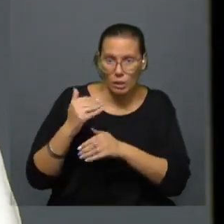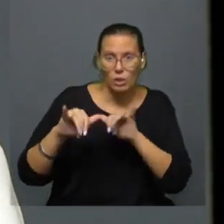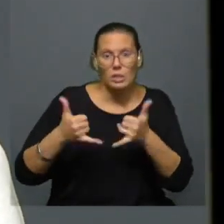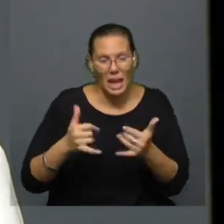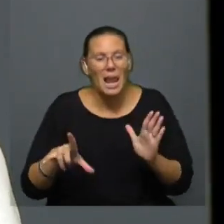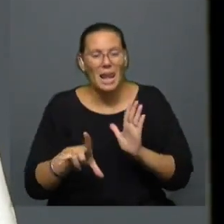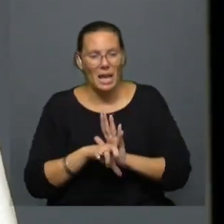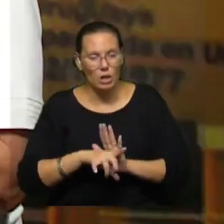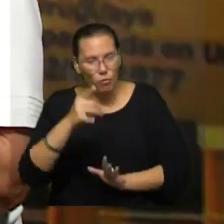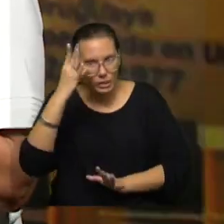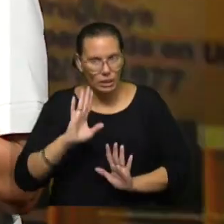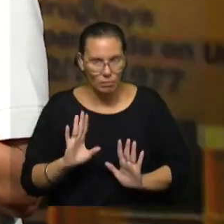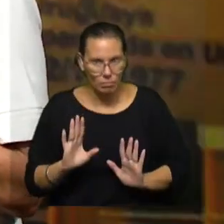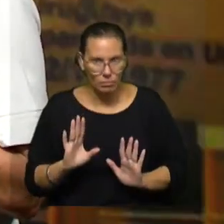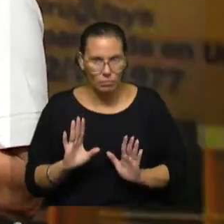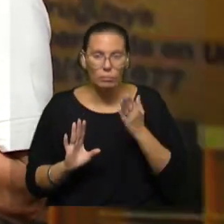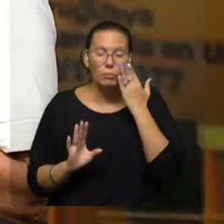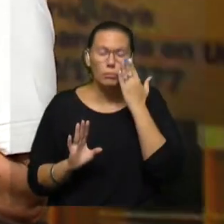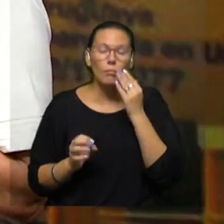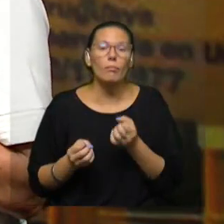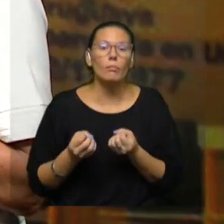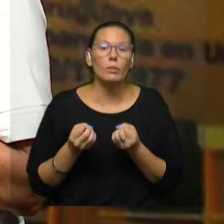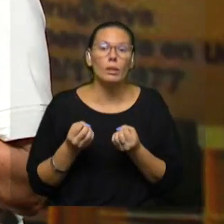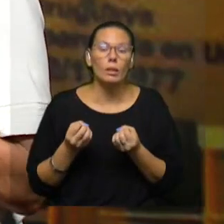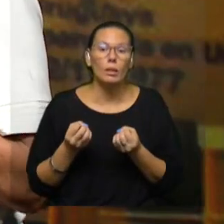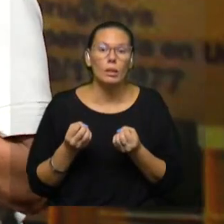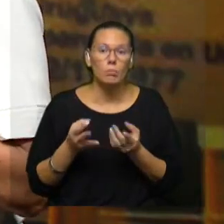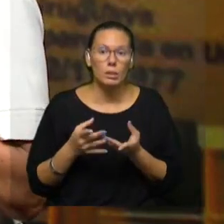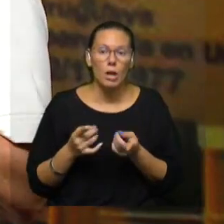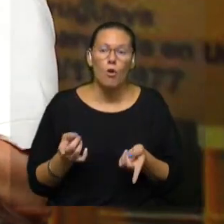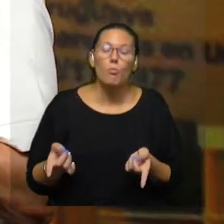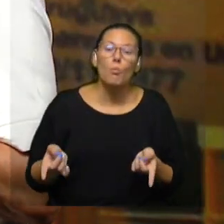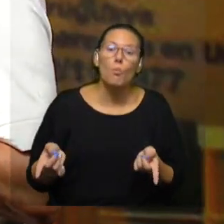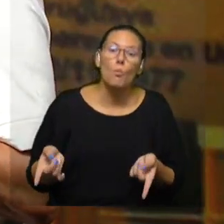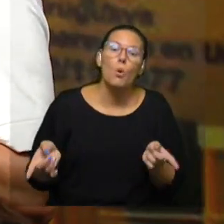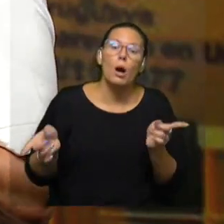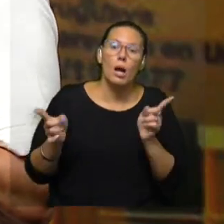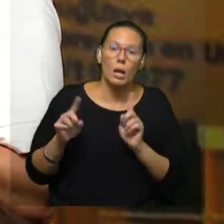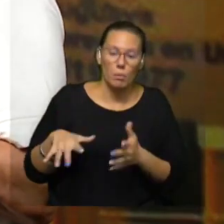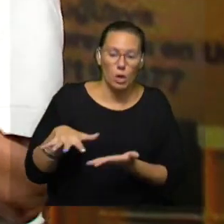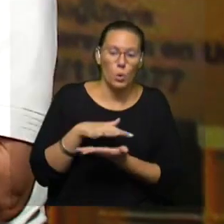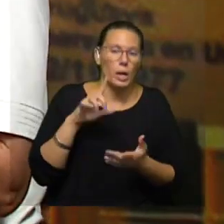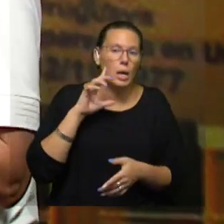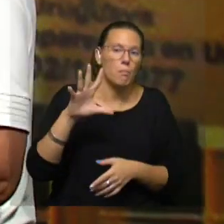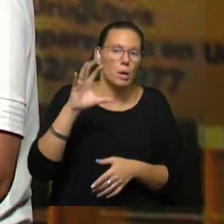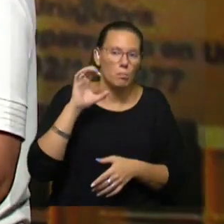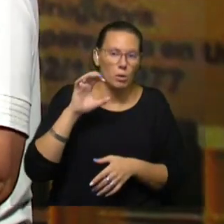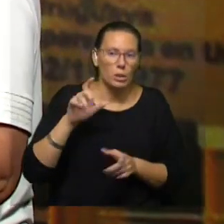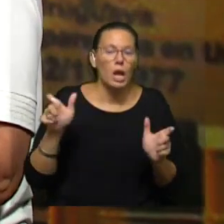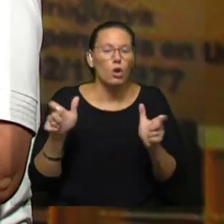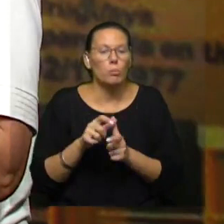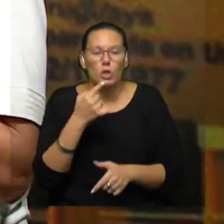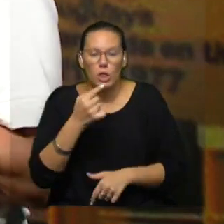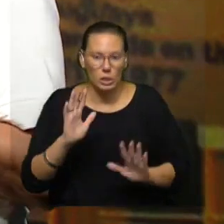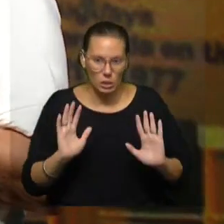de ley, digamos. ¿Y qué hace? Retoma allí... O sitios de memoria, de acuerdo a lo que la comisión plantee,